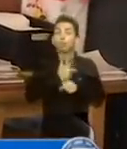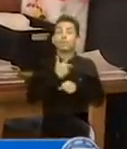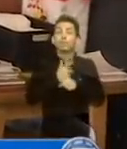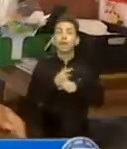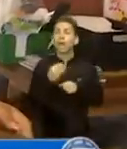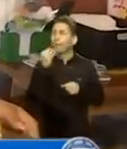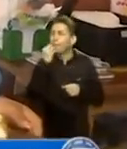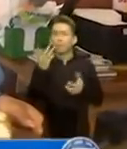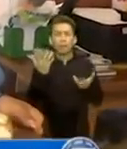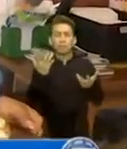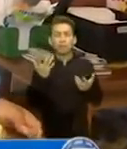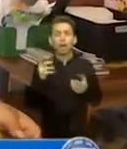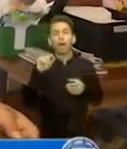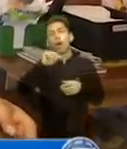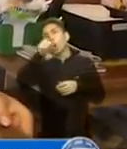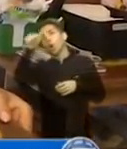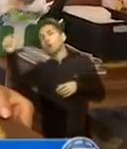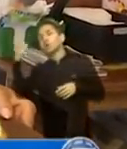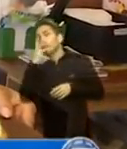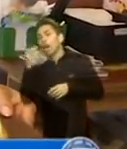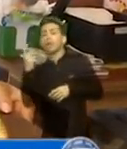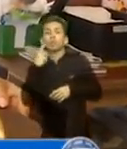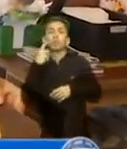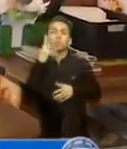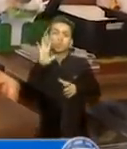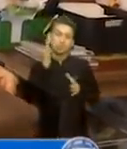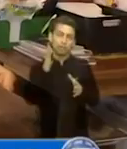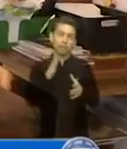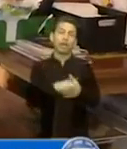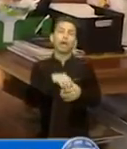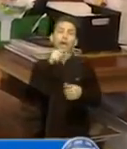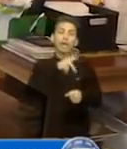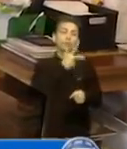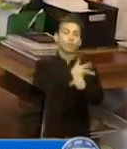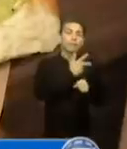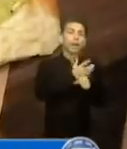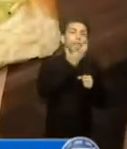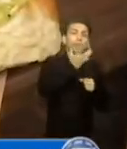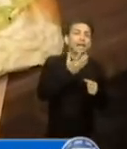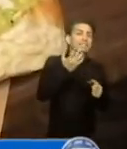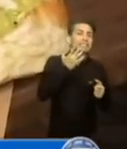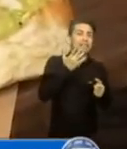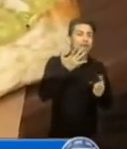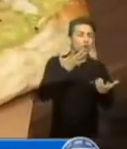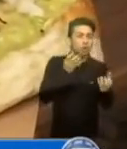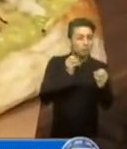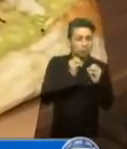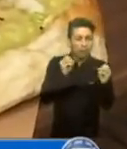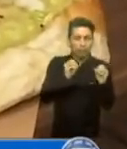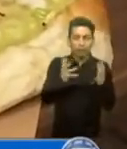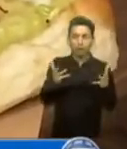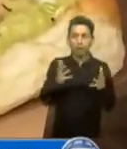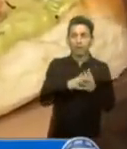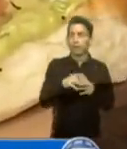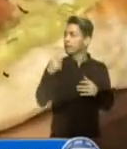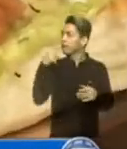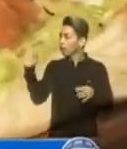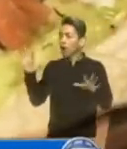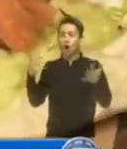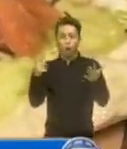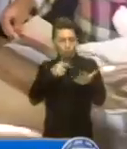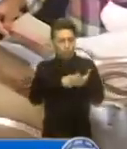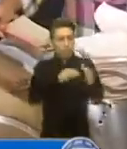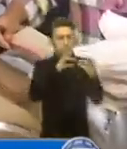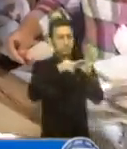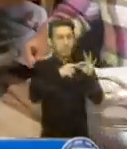dulces. El chapín se caracteriza por no tener sabor el pan. ¿Cómo se le da ese toque especial guatemalteco? Claro,